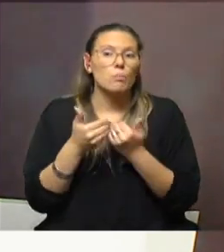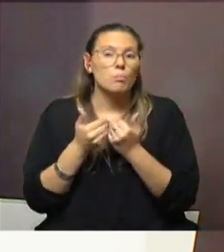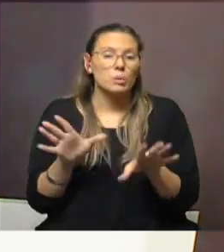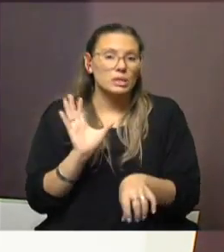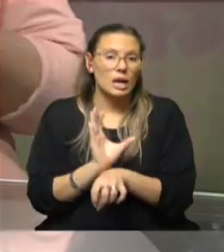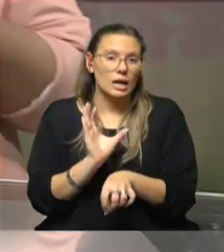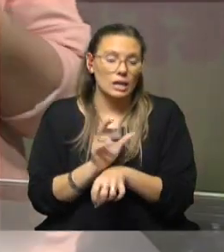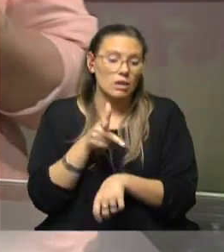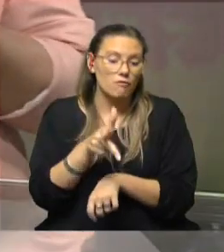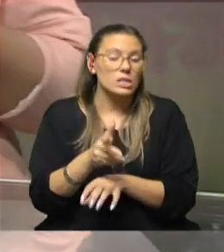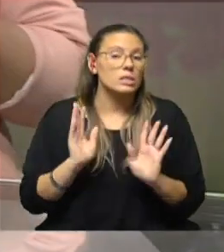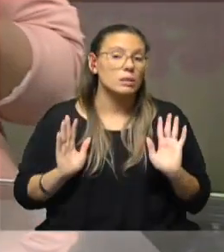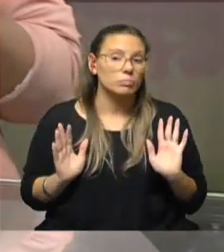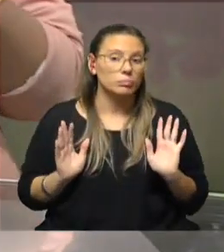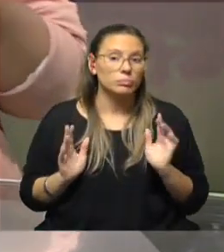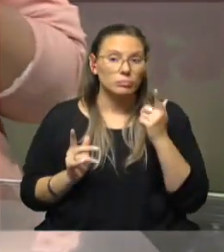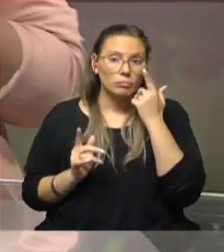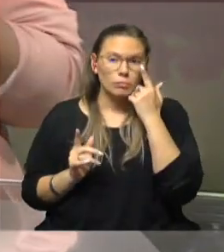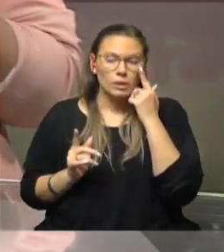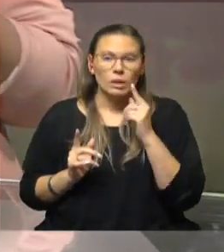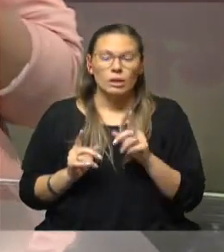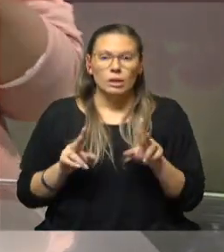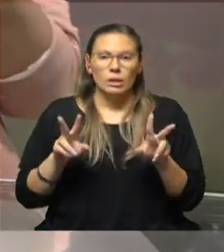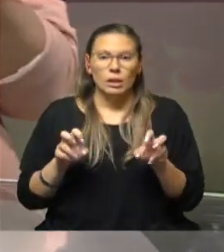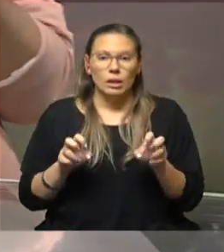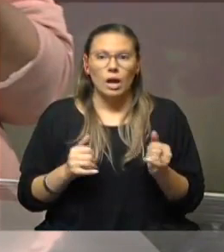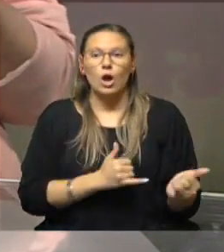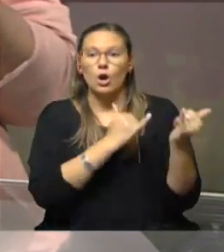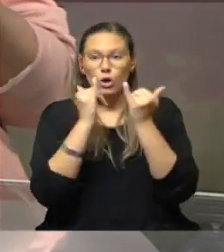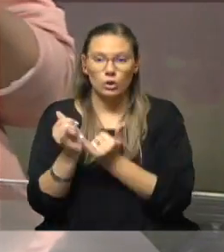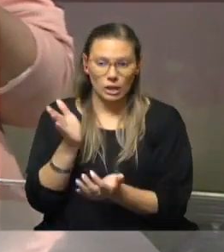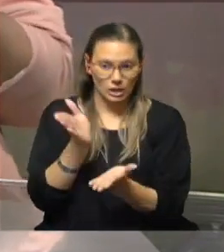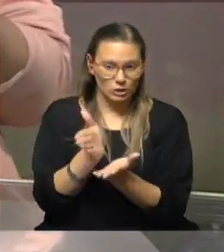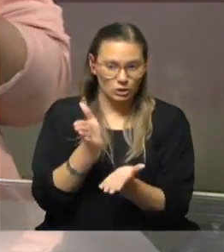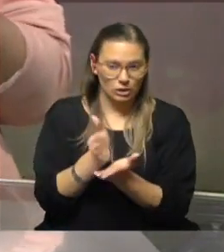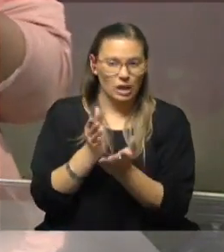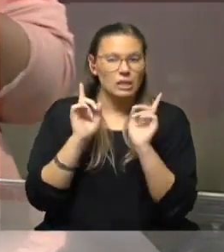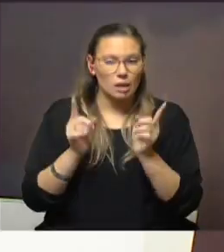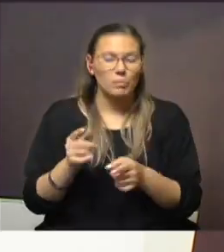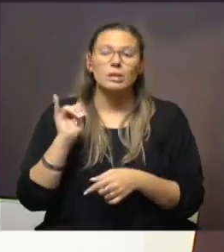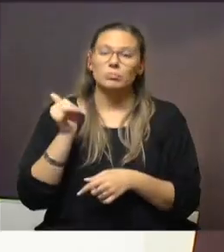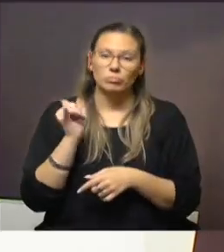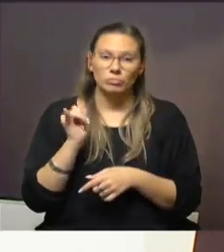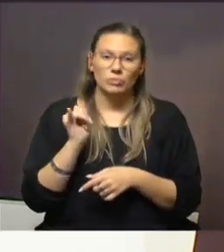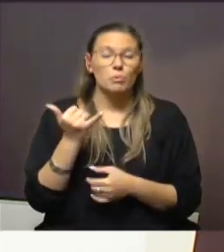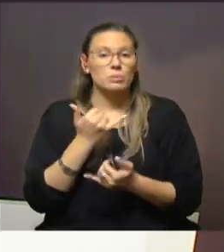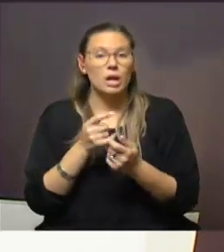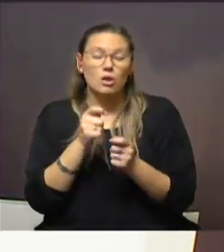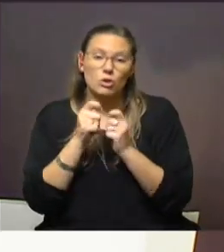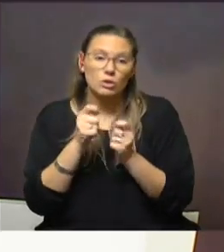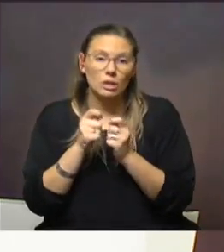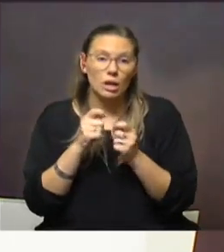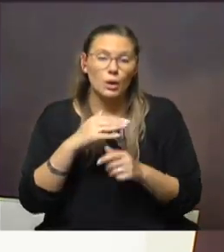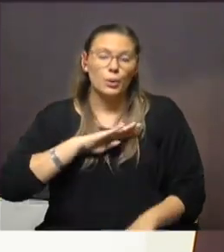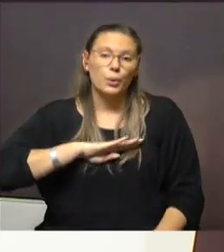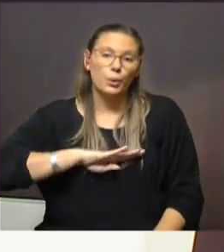o no en fecha. Bien, excelente. Esperaremos. En cuanto a los jornales solidarios, también una noticia. Sí, es cierto. Una noticia que es un